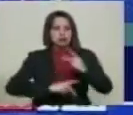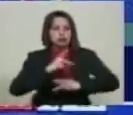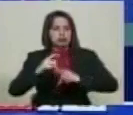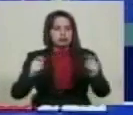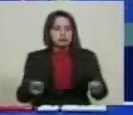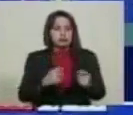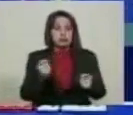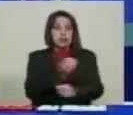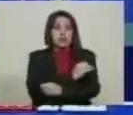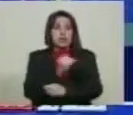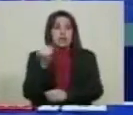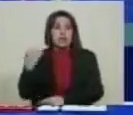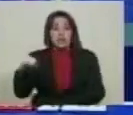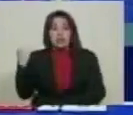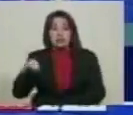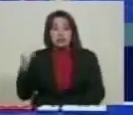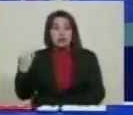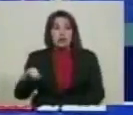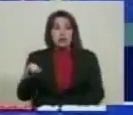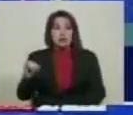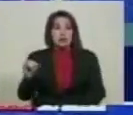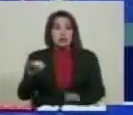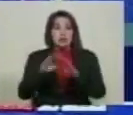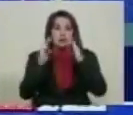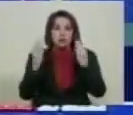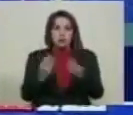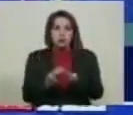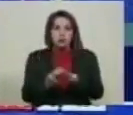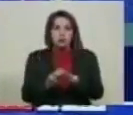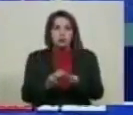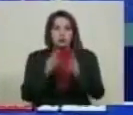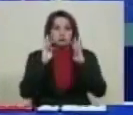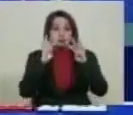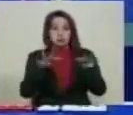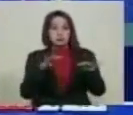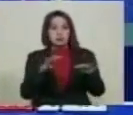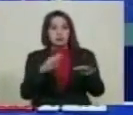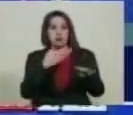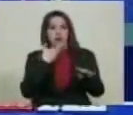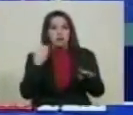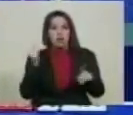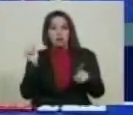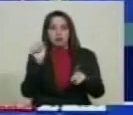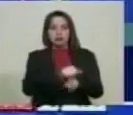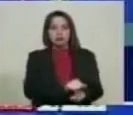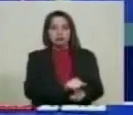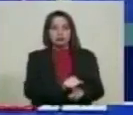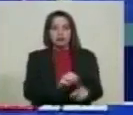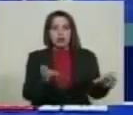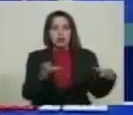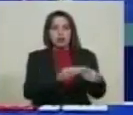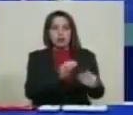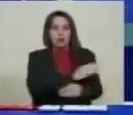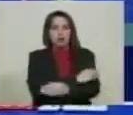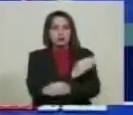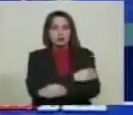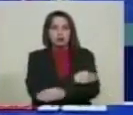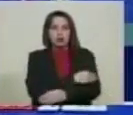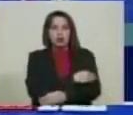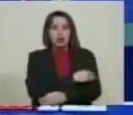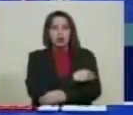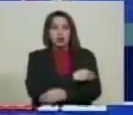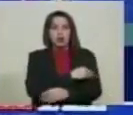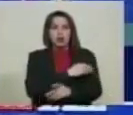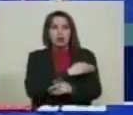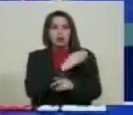mundo, que estamos a tiempo de reaccionar frente al brote fascista en América Latina y